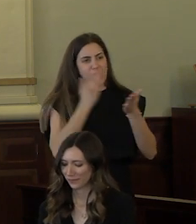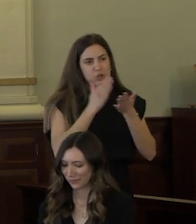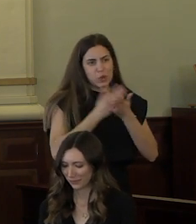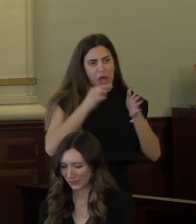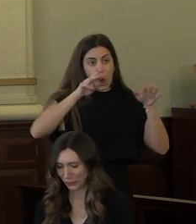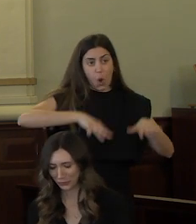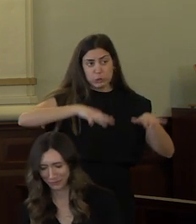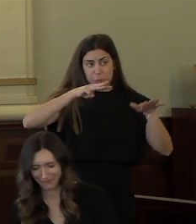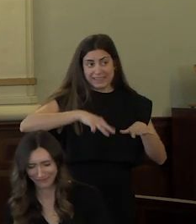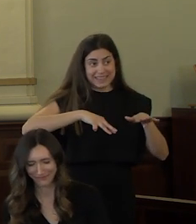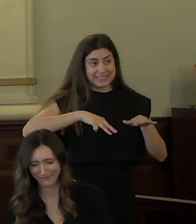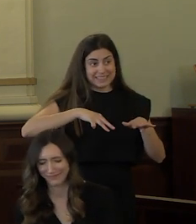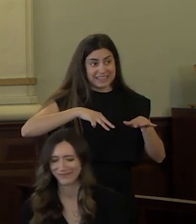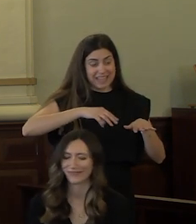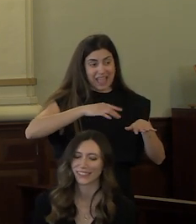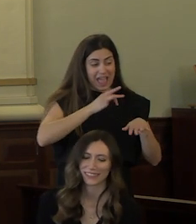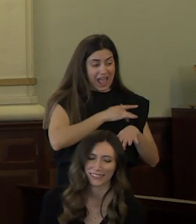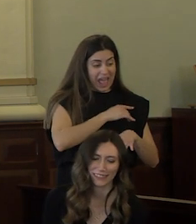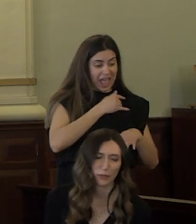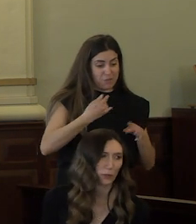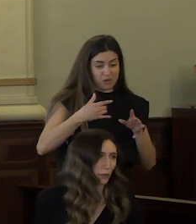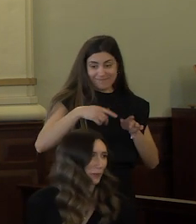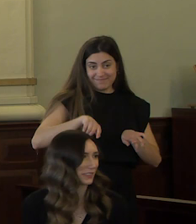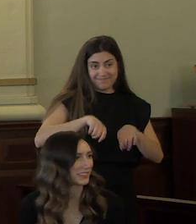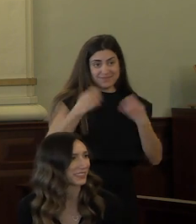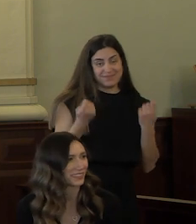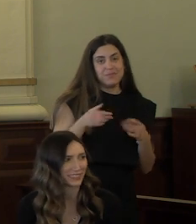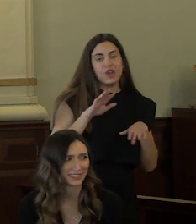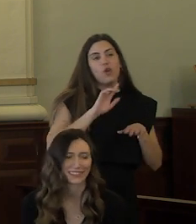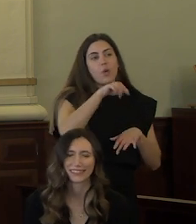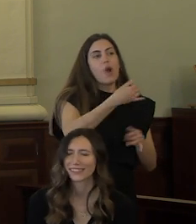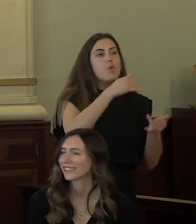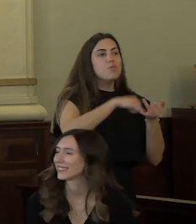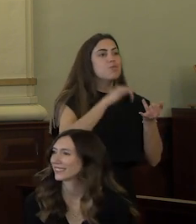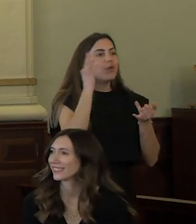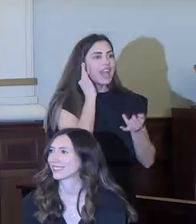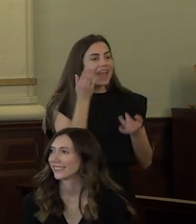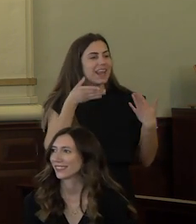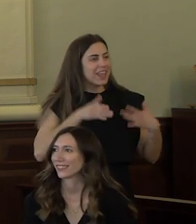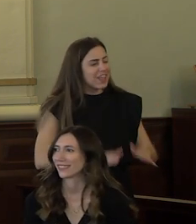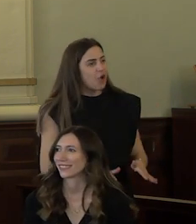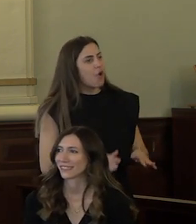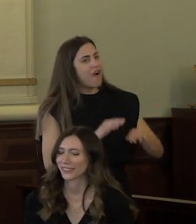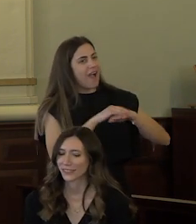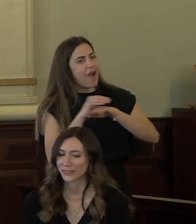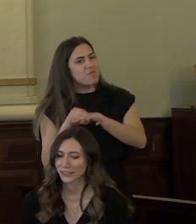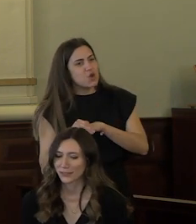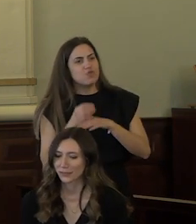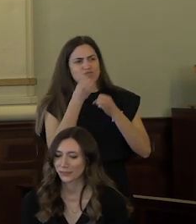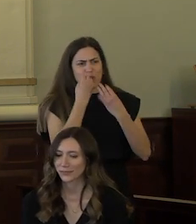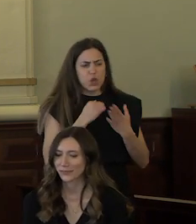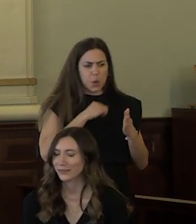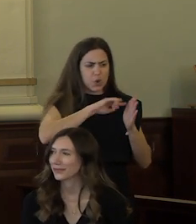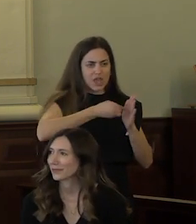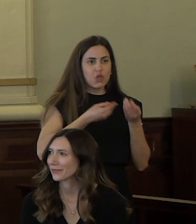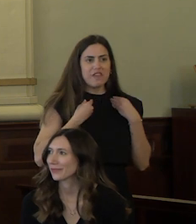¿eh? Pero bueno, luego ya el resto de la vida me dio una mujer, unos hijos, unos grandes amigos, he podido realizar un proyecto vital y